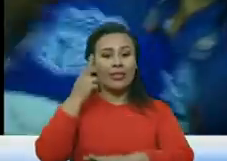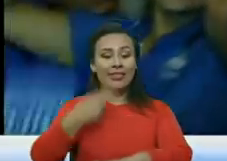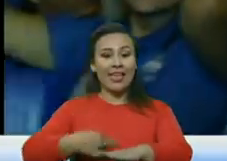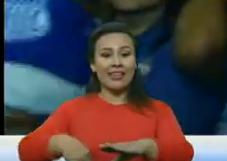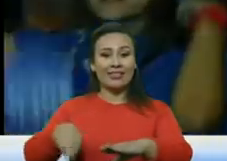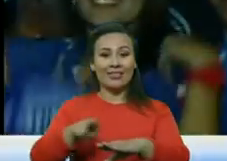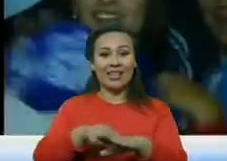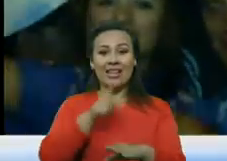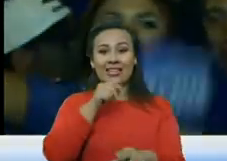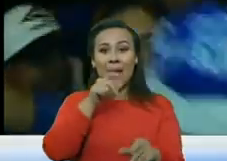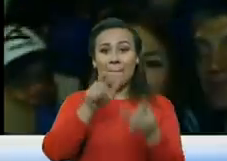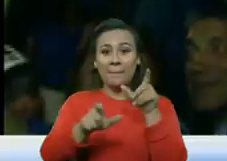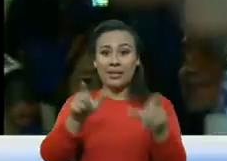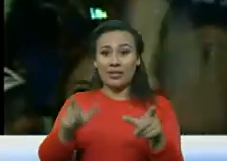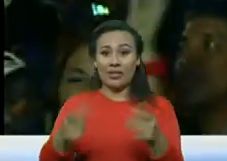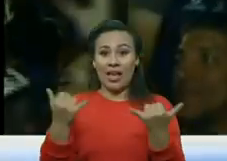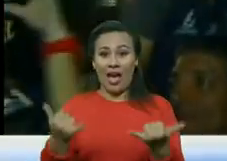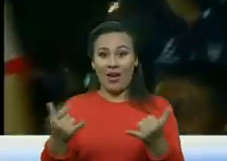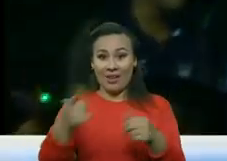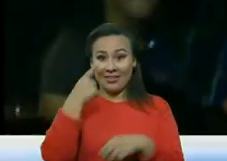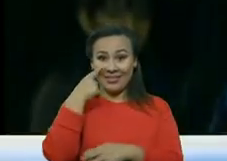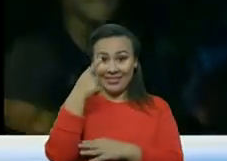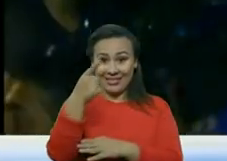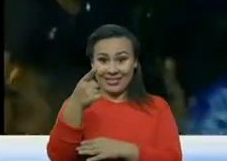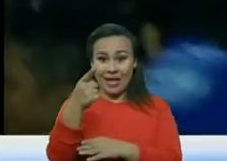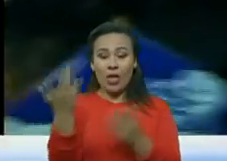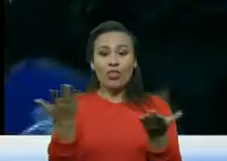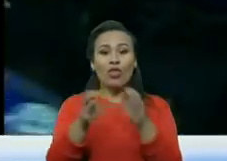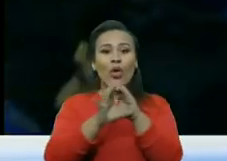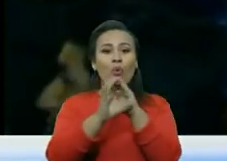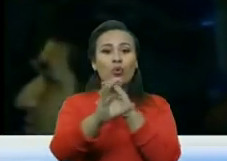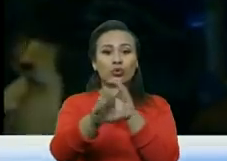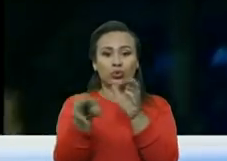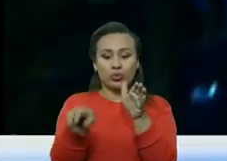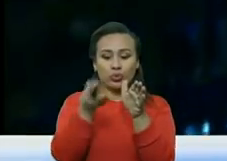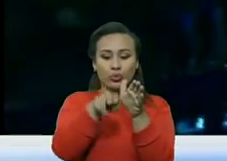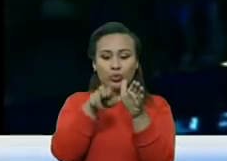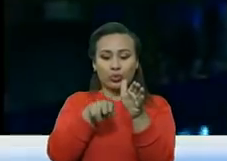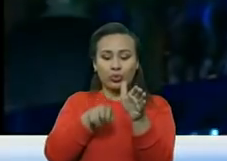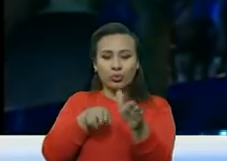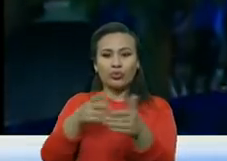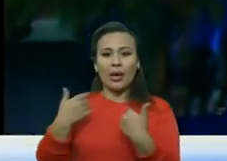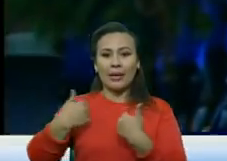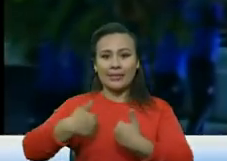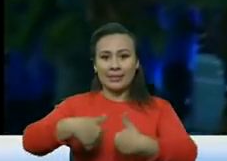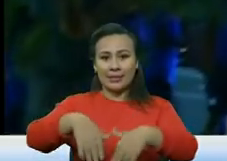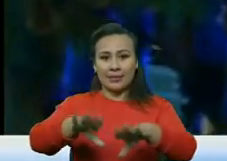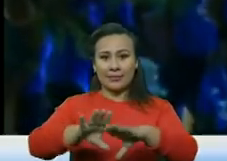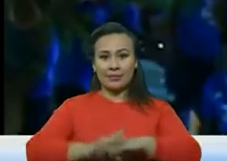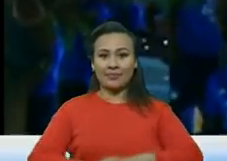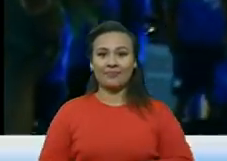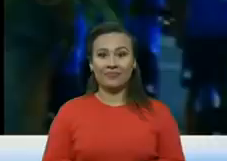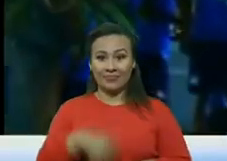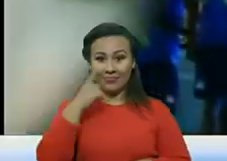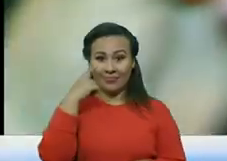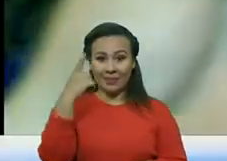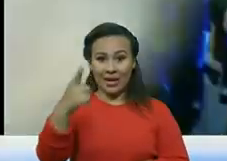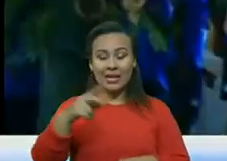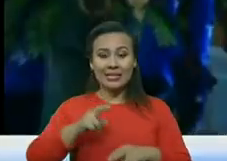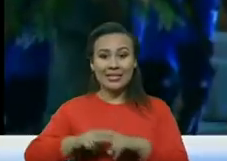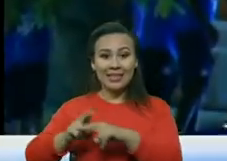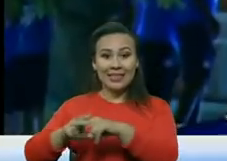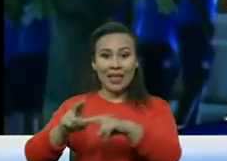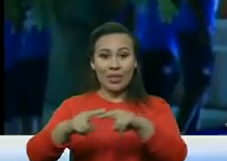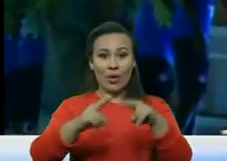que los jugadores están en este momento trepados en el bus que vino en la caravana desde Manabí. Y ellos están sentados